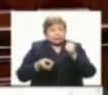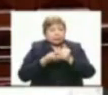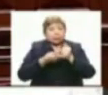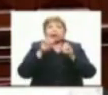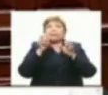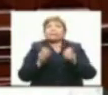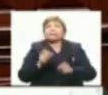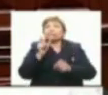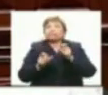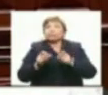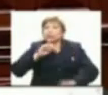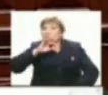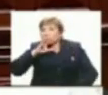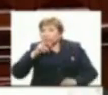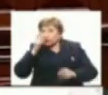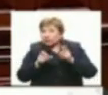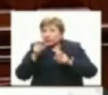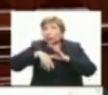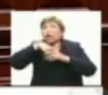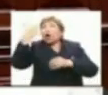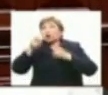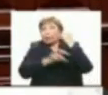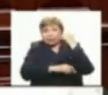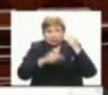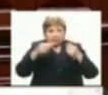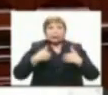pública. Los delincuentes extranjeros